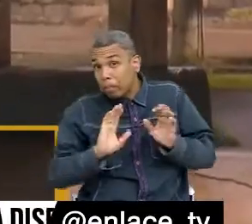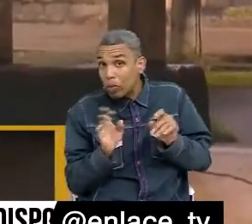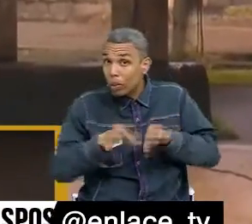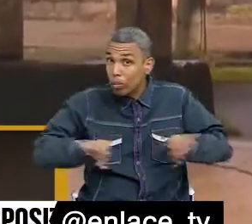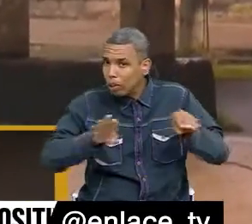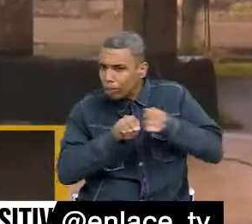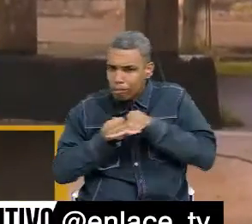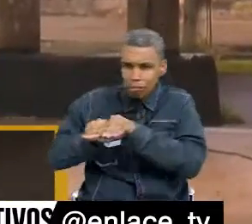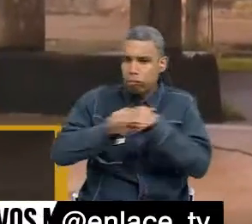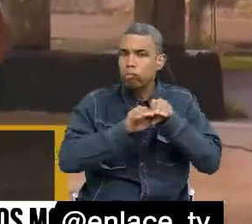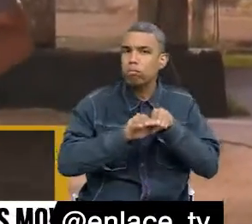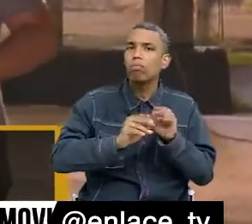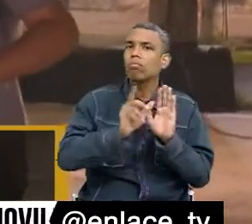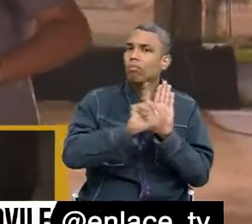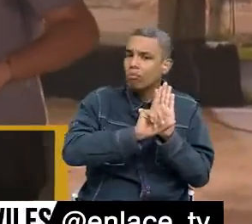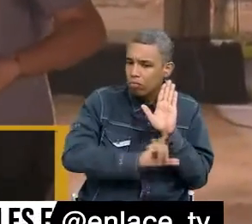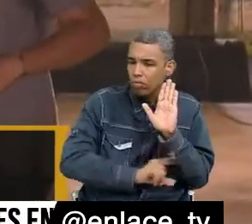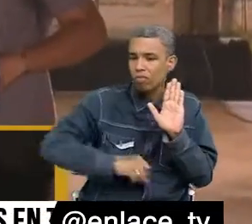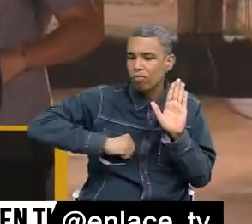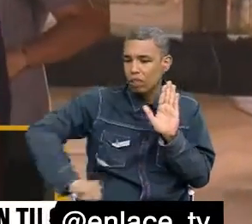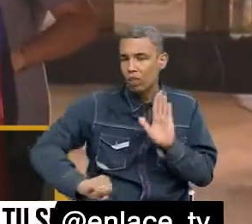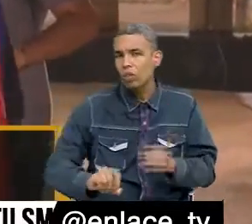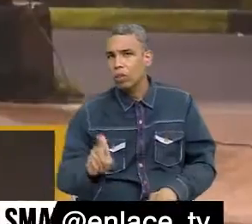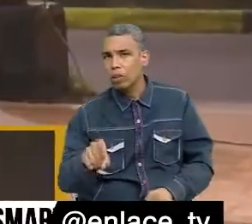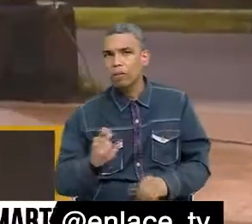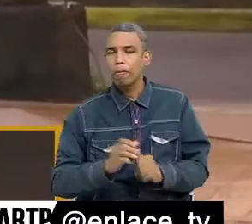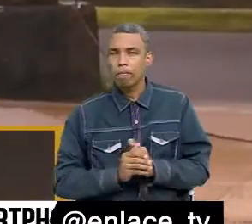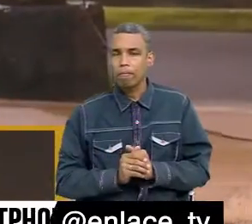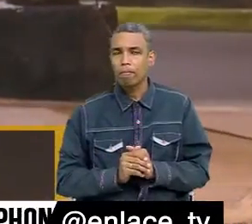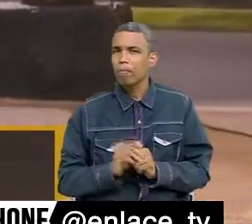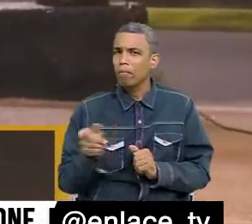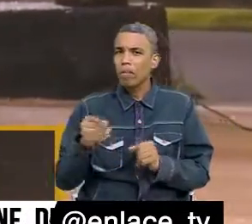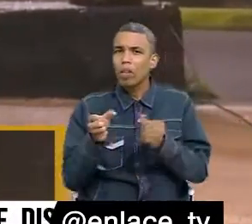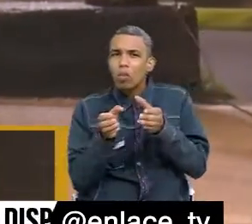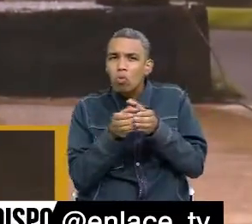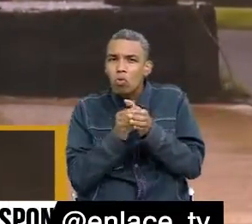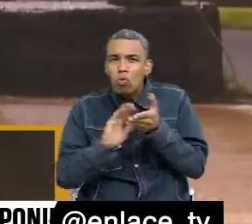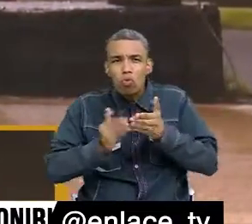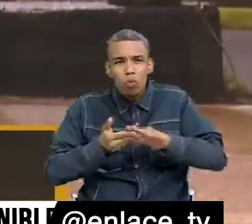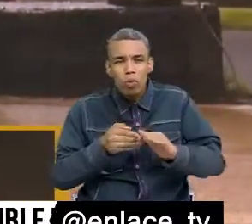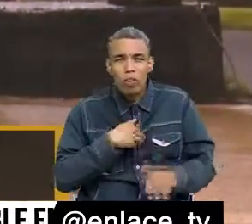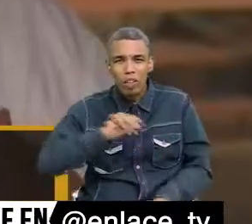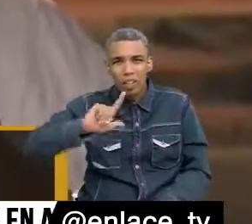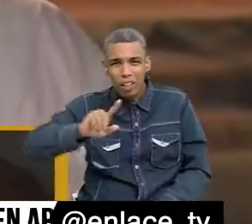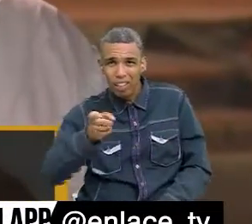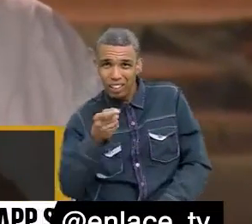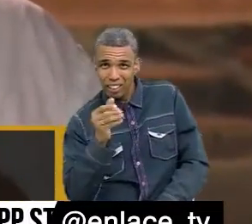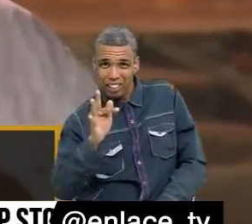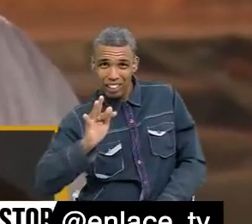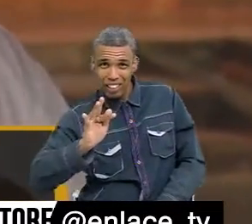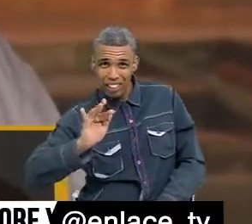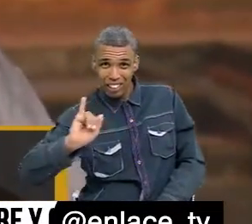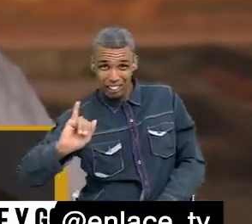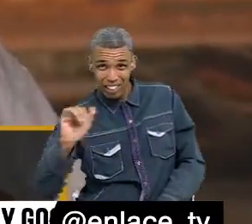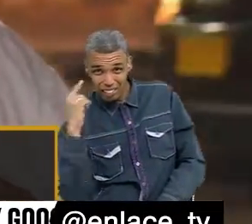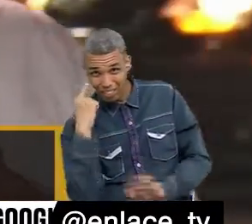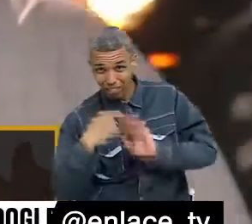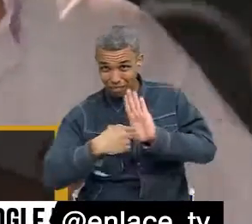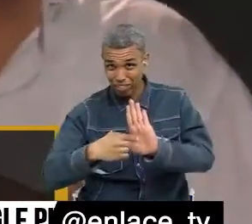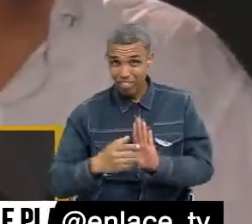Paso tras paso, los representantes de la comunidad LGTBI participan activamente en su propia organización y en espacios municipales,